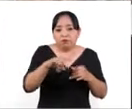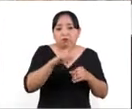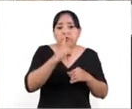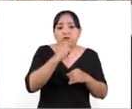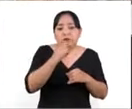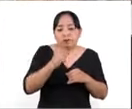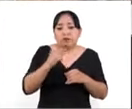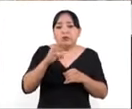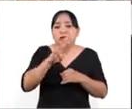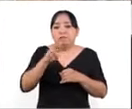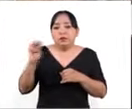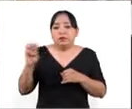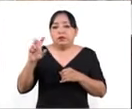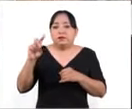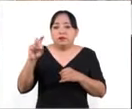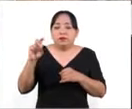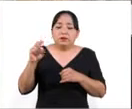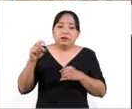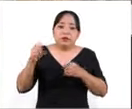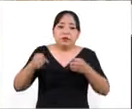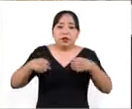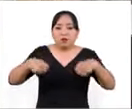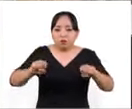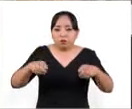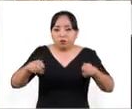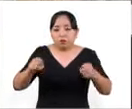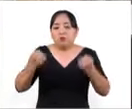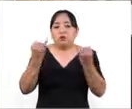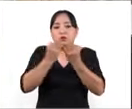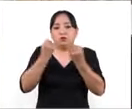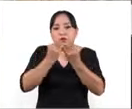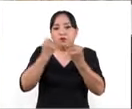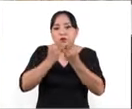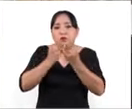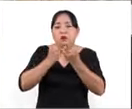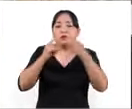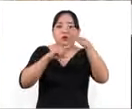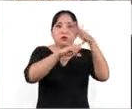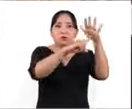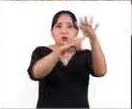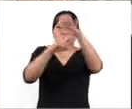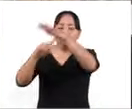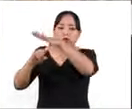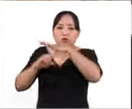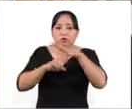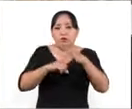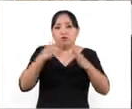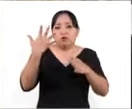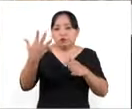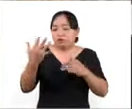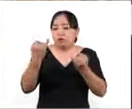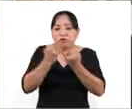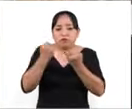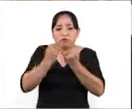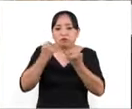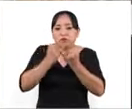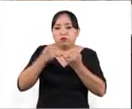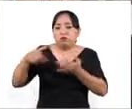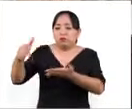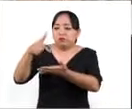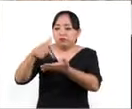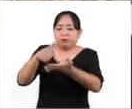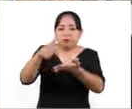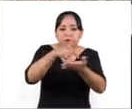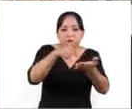motos, 20 grúas y 5 helicópteros cóndores que estuvieron sobrevolando en todo momento en las 5 zonas de la ciudad, sobrevolando